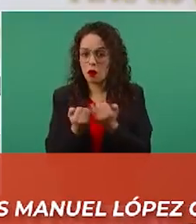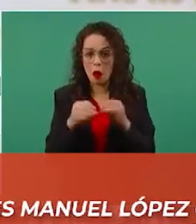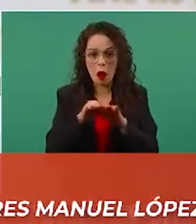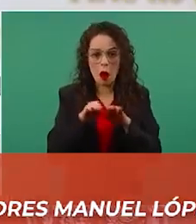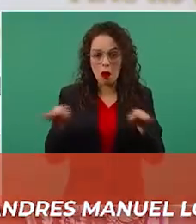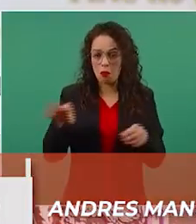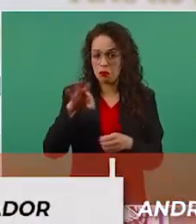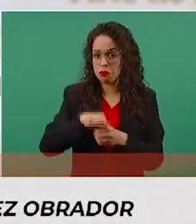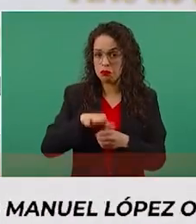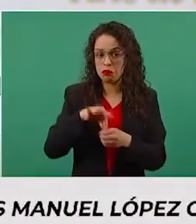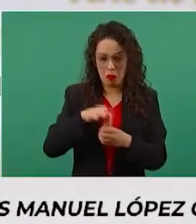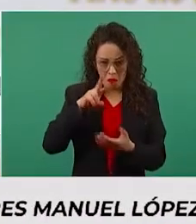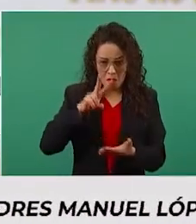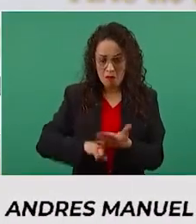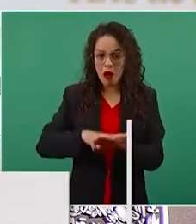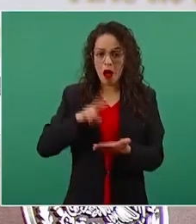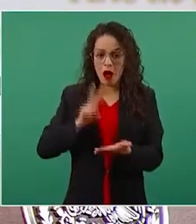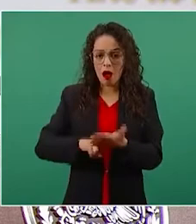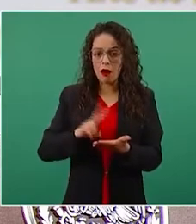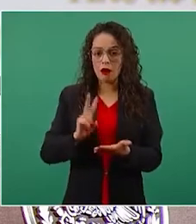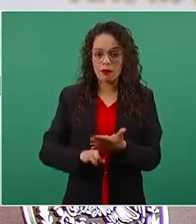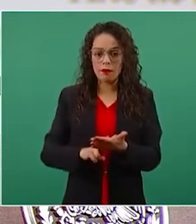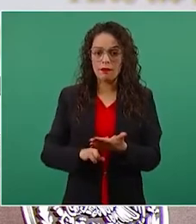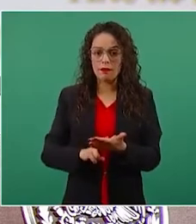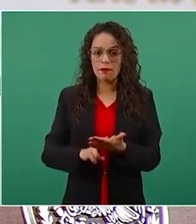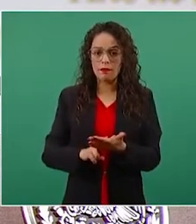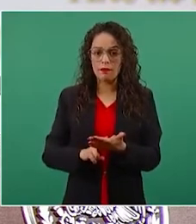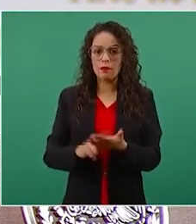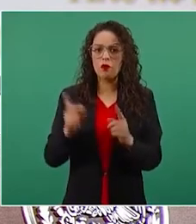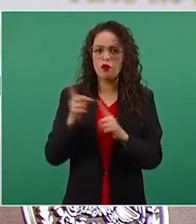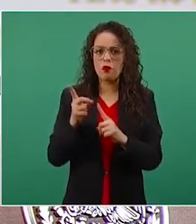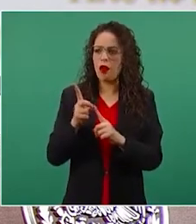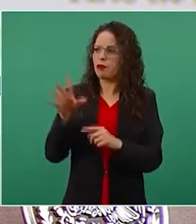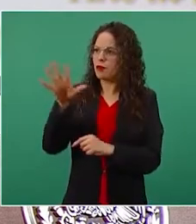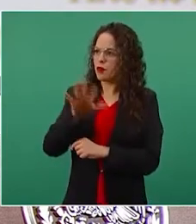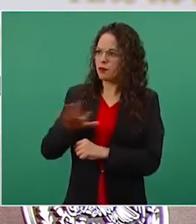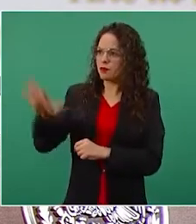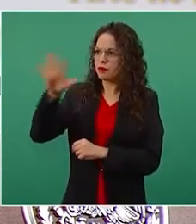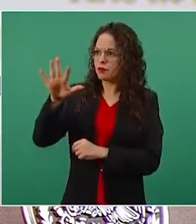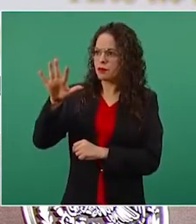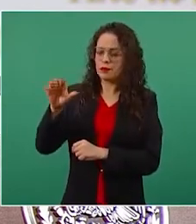de la Tarahumara.